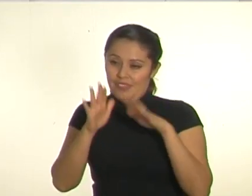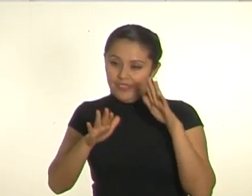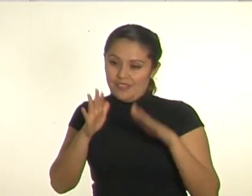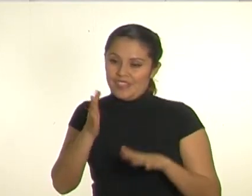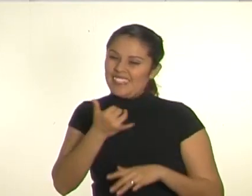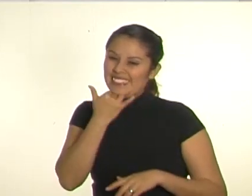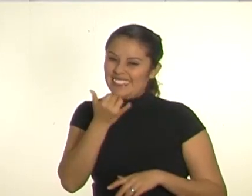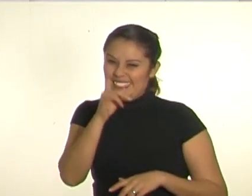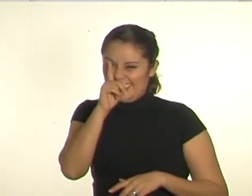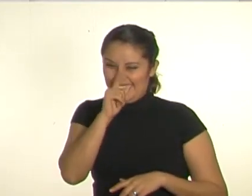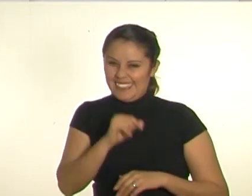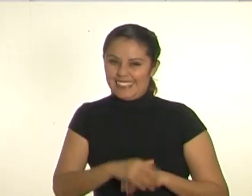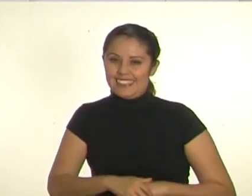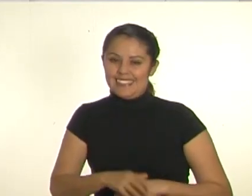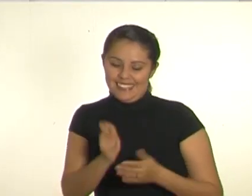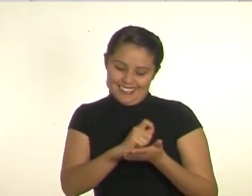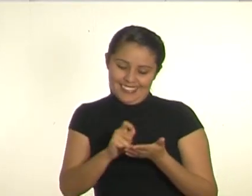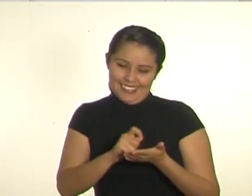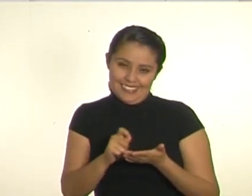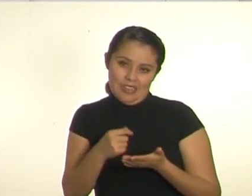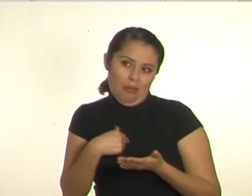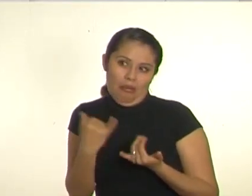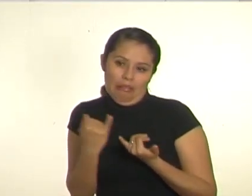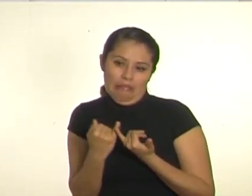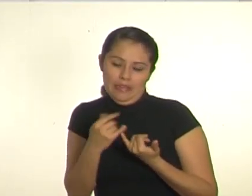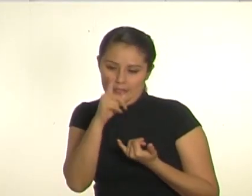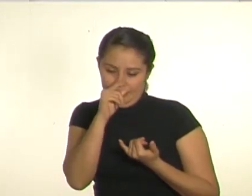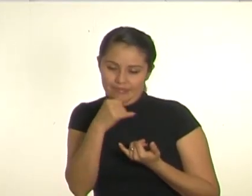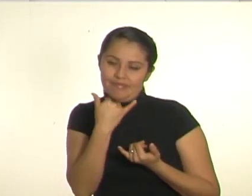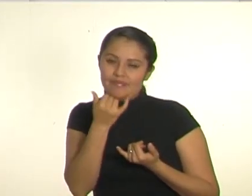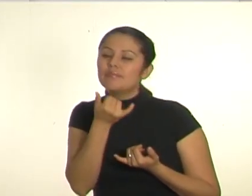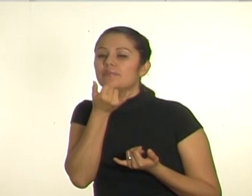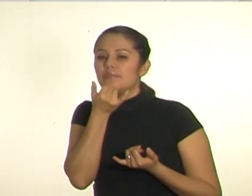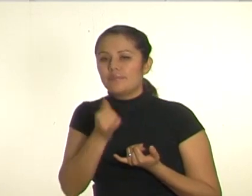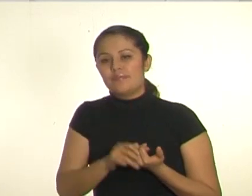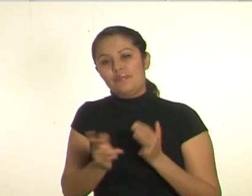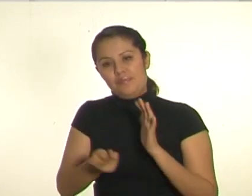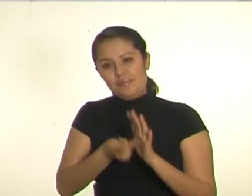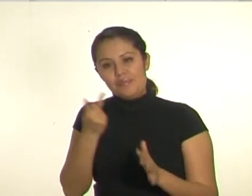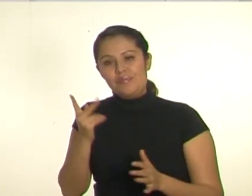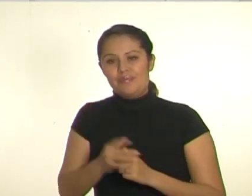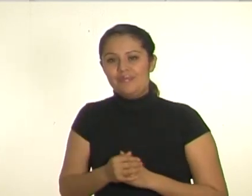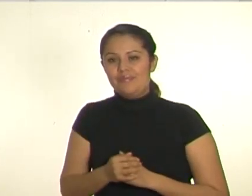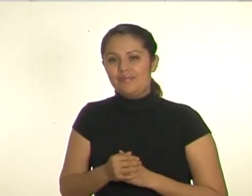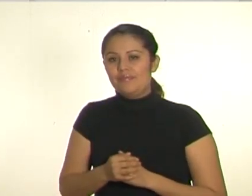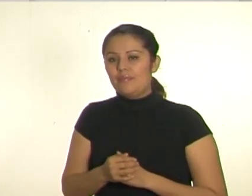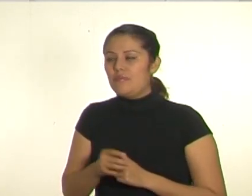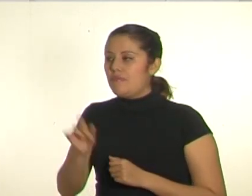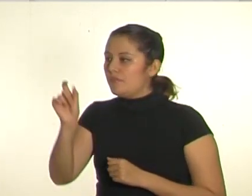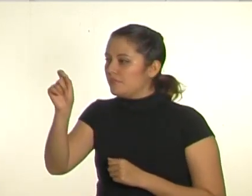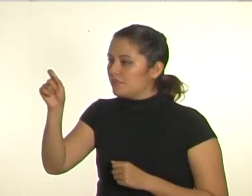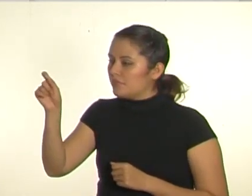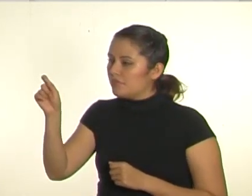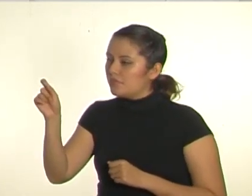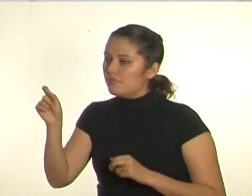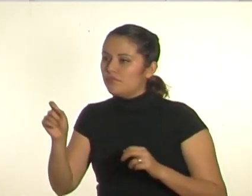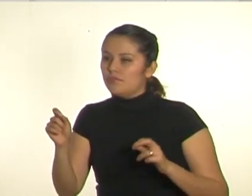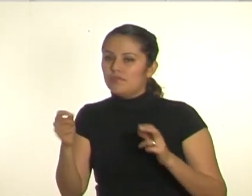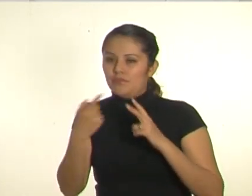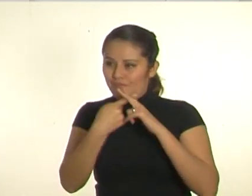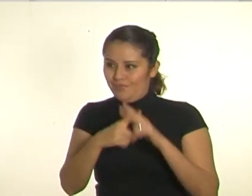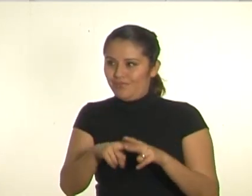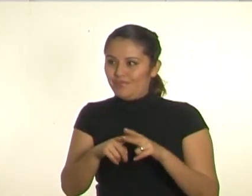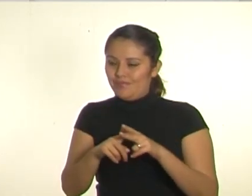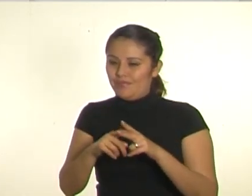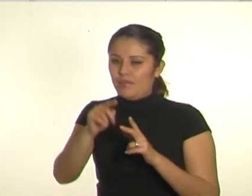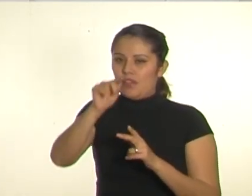podemos confundir y te puede pasar lo mismo que me sucedió a mí. En la apertura van hacia arriba y en el cierre